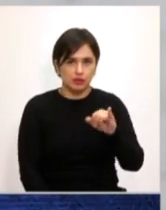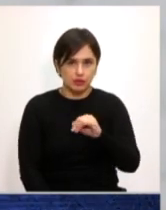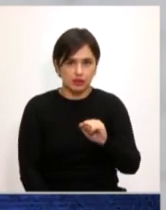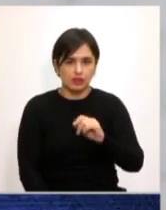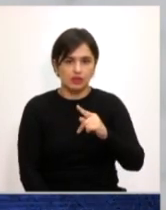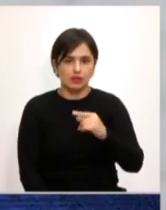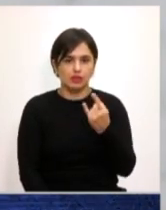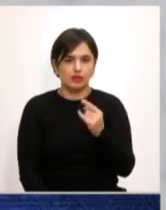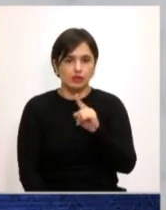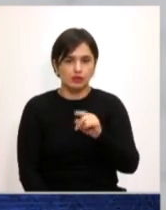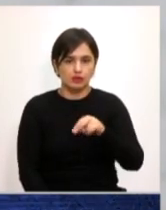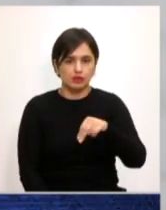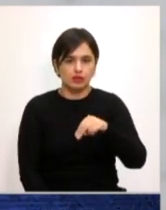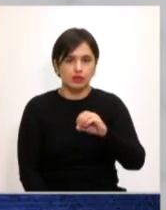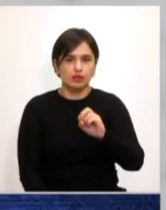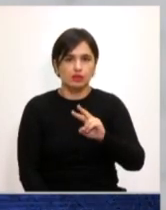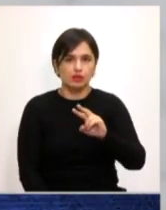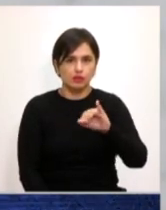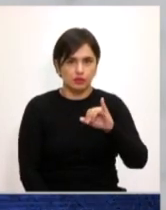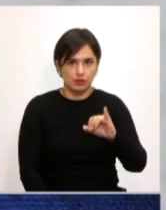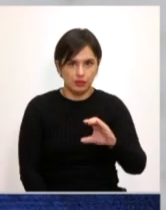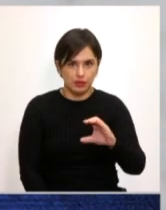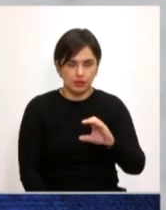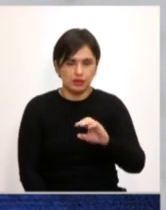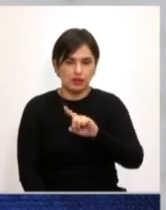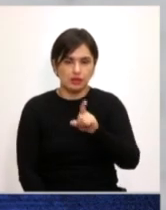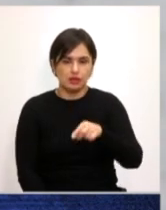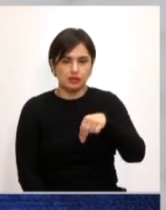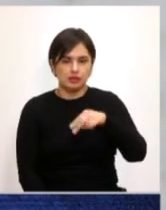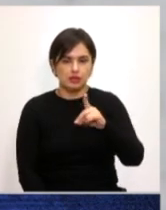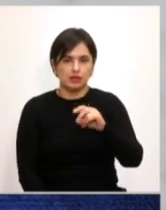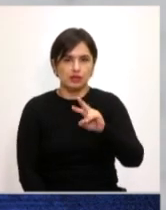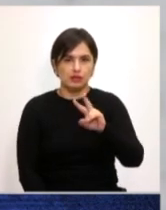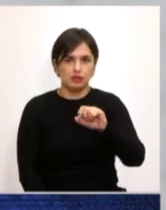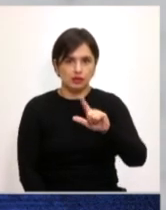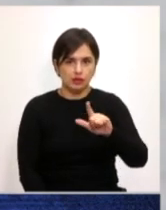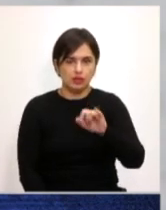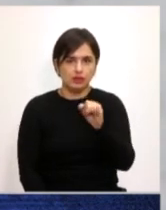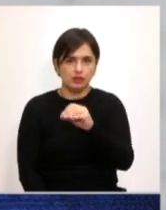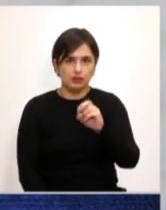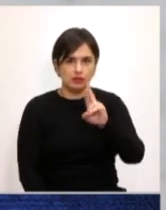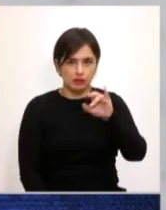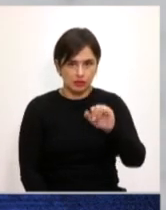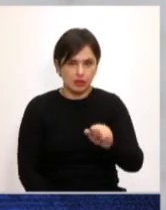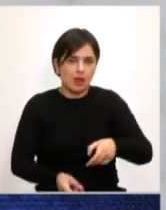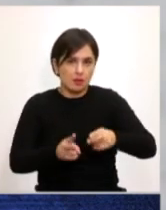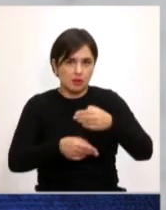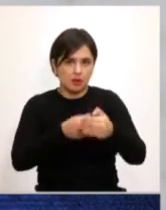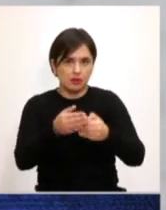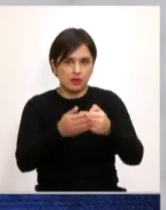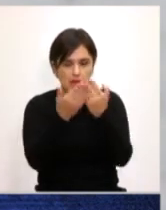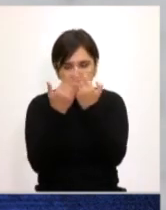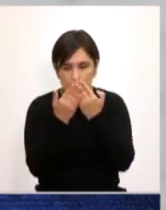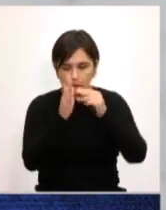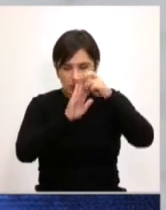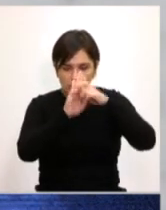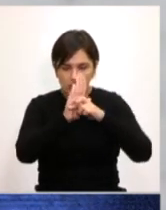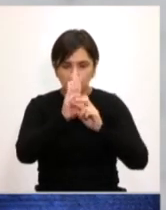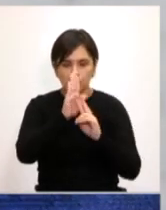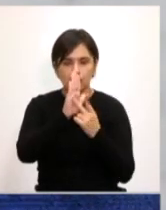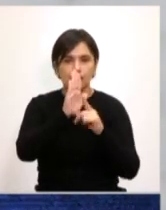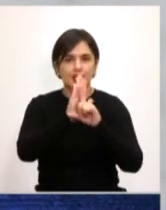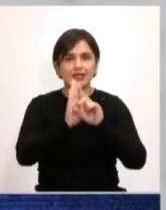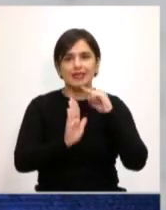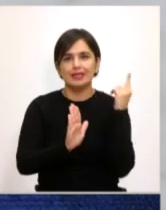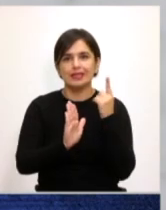Kuzanovich, David Sandoval y Jorge Soria, nos está permitiendo avanzar en el estudio del proyecto que modifica la Ley General